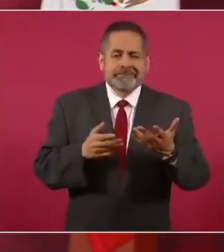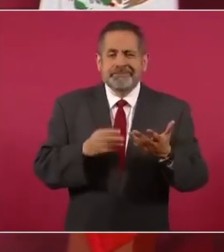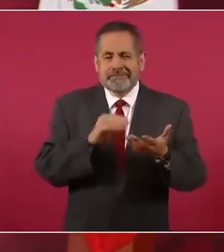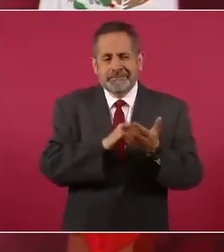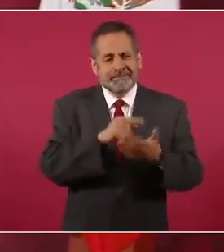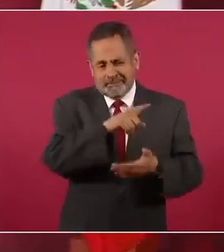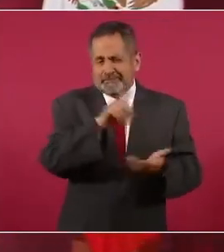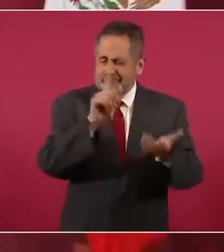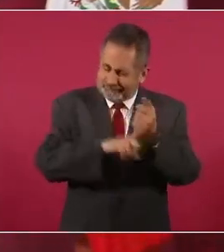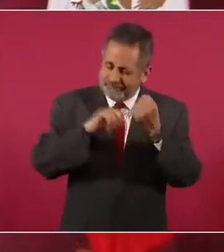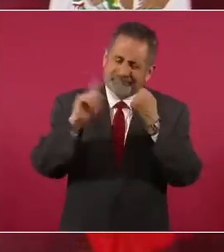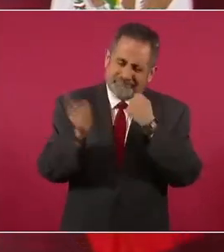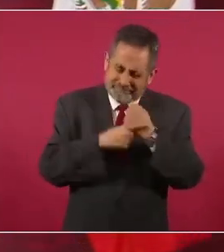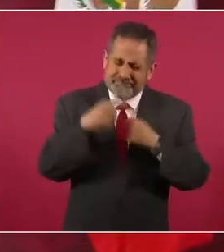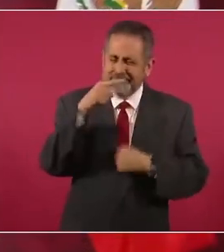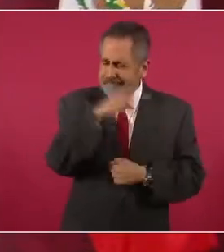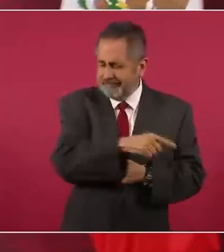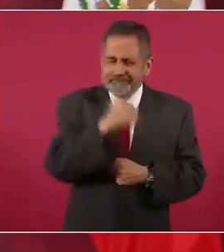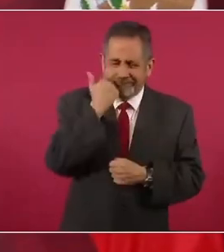Ese es el fondo,